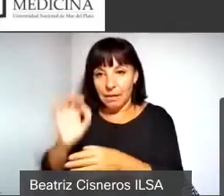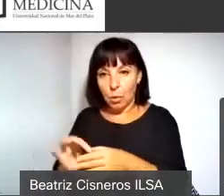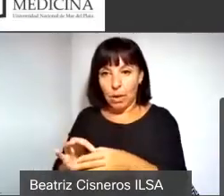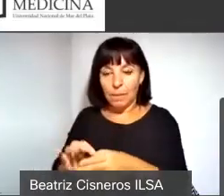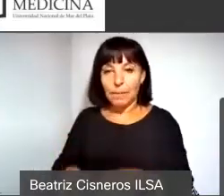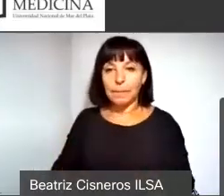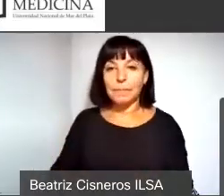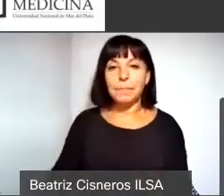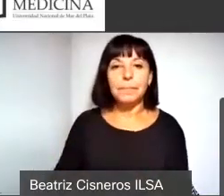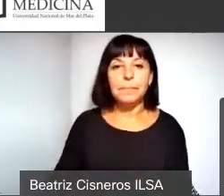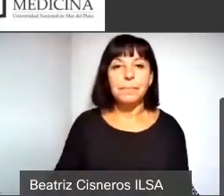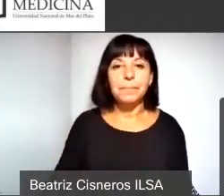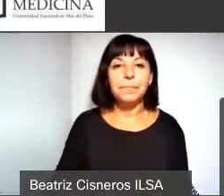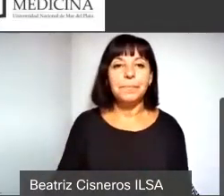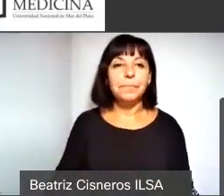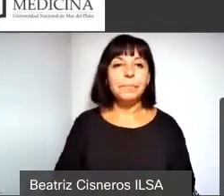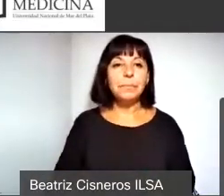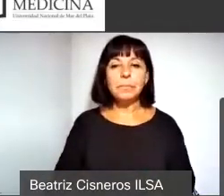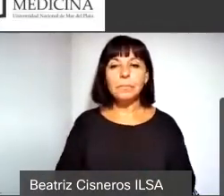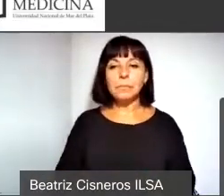Bueno, seguimos.